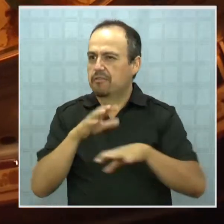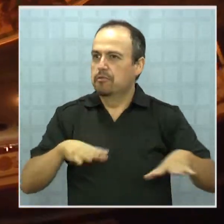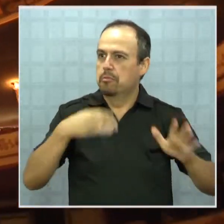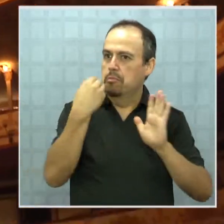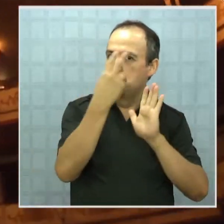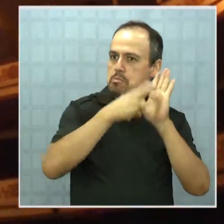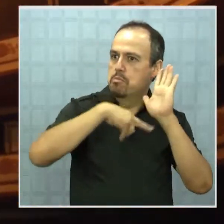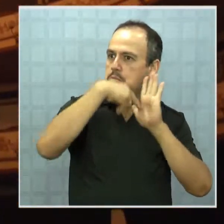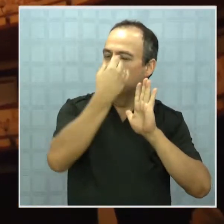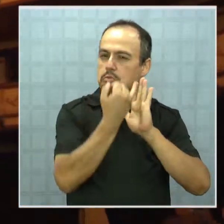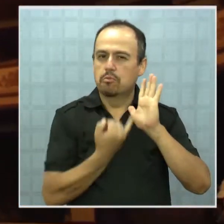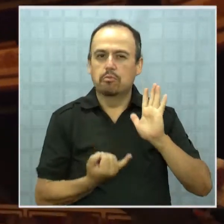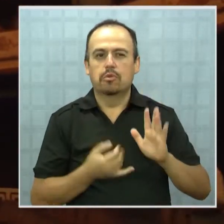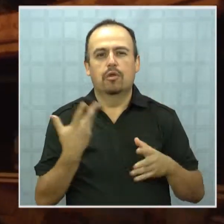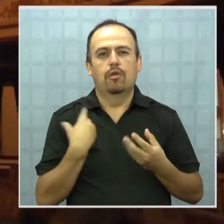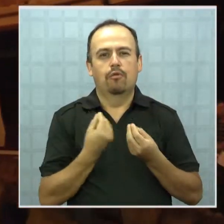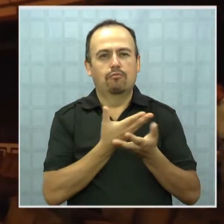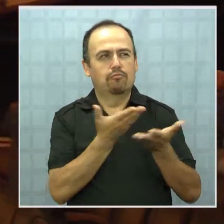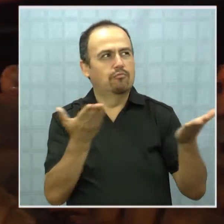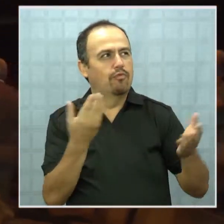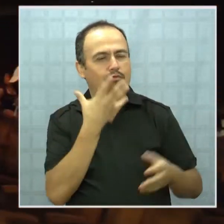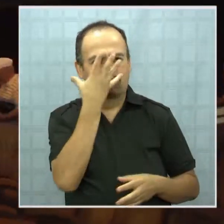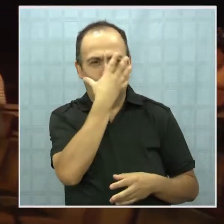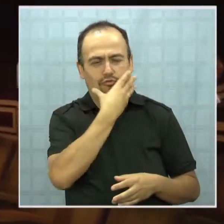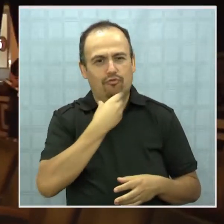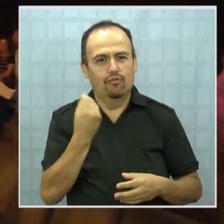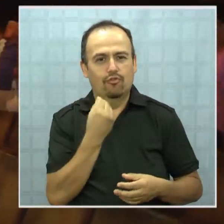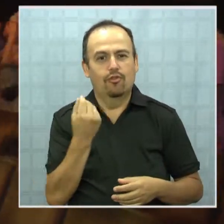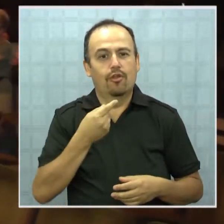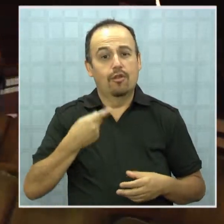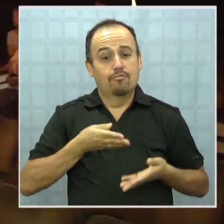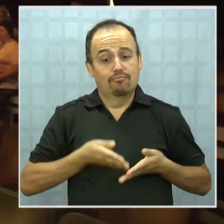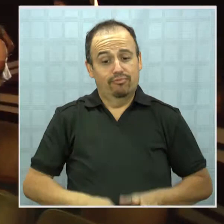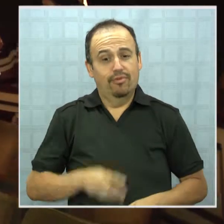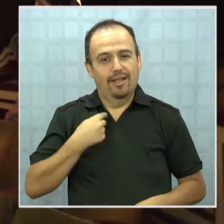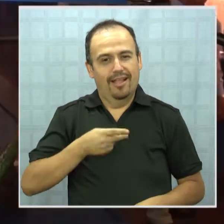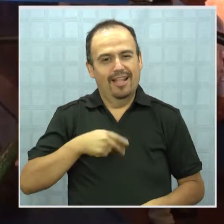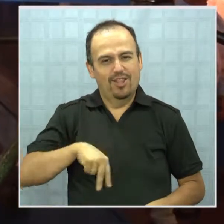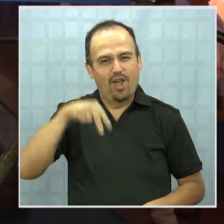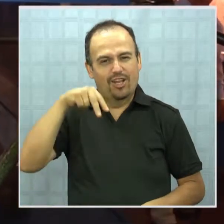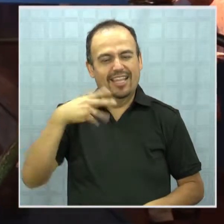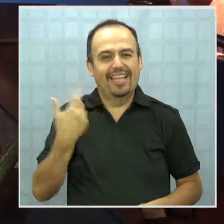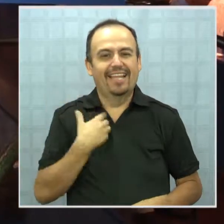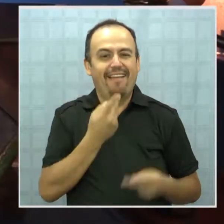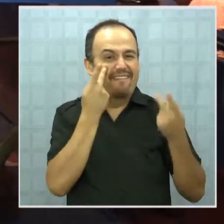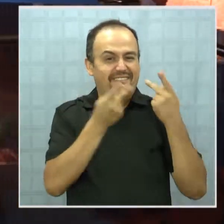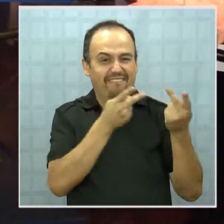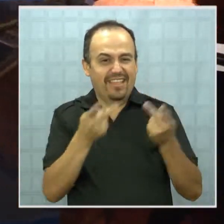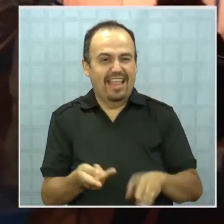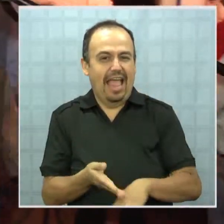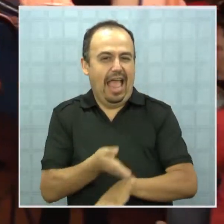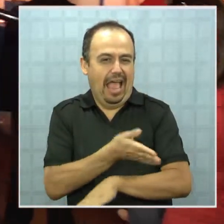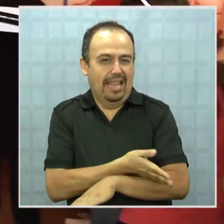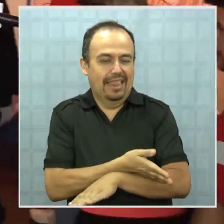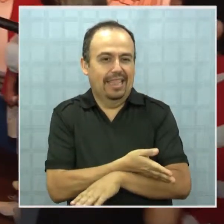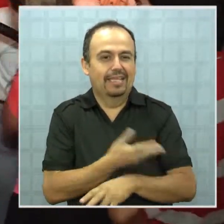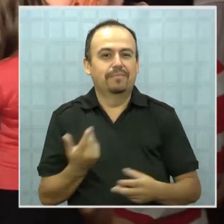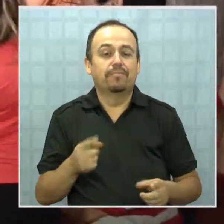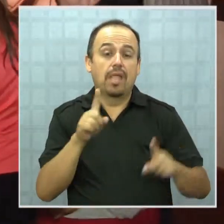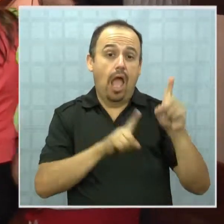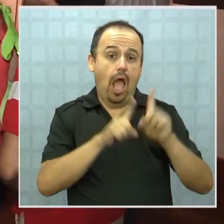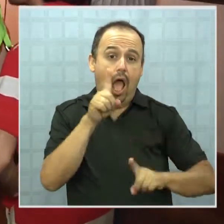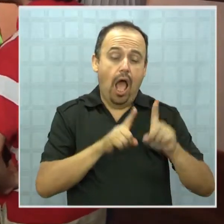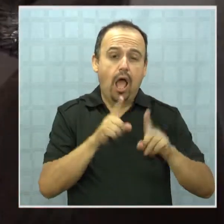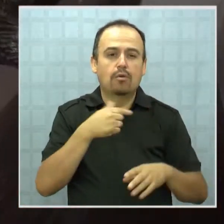matices emotivos tiene esta visita para aquellos nacidos en la zona norte o que visitaron la ciudad con antelación algunos dicen